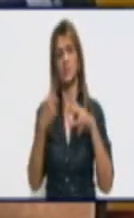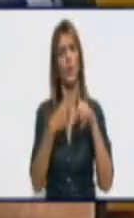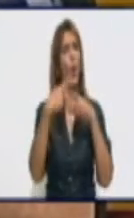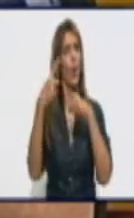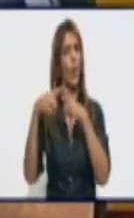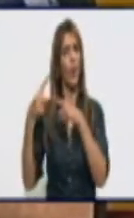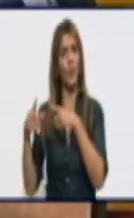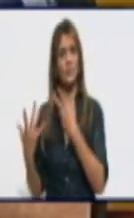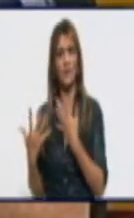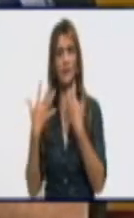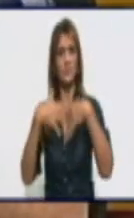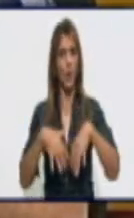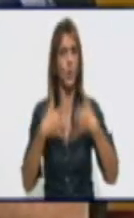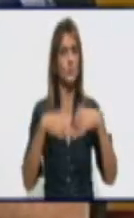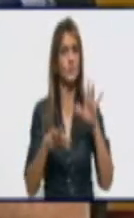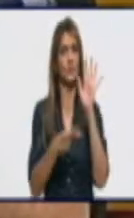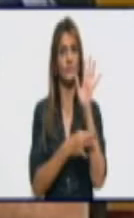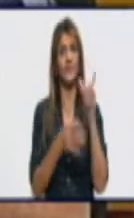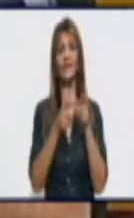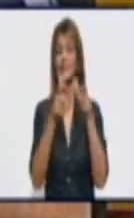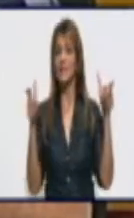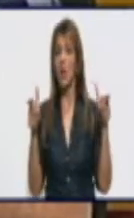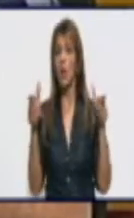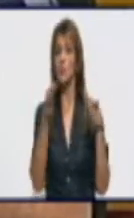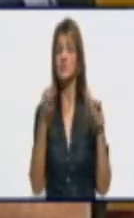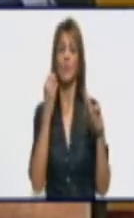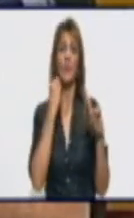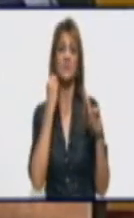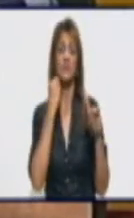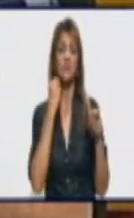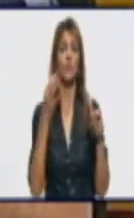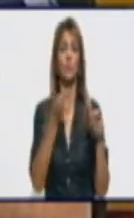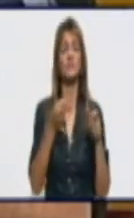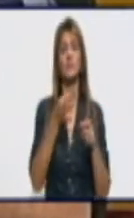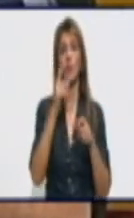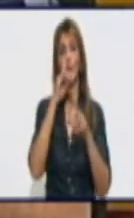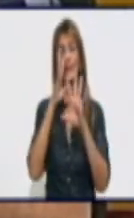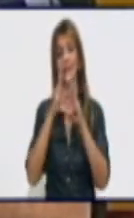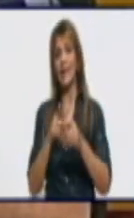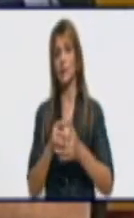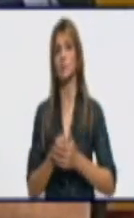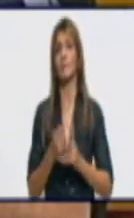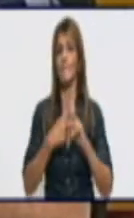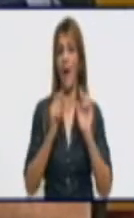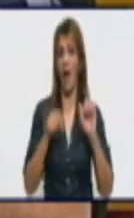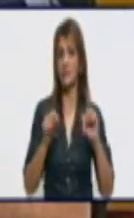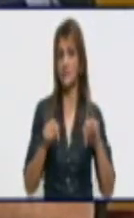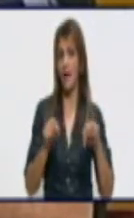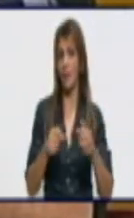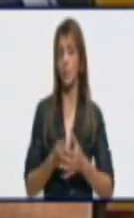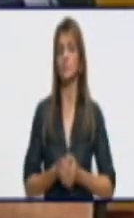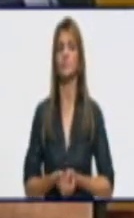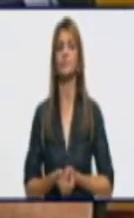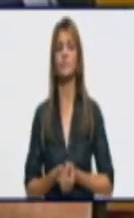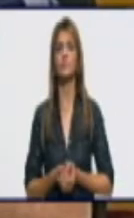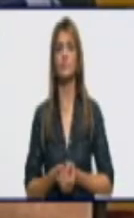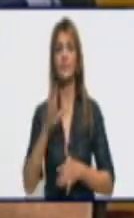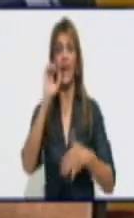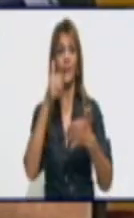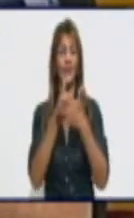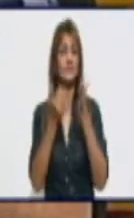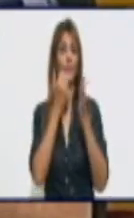La intención es extender eso a Manzanillo y Niquero. Estamos empezando para tomar las experiencias progresivas en Bayamo, que es el combinado más fuerte que tenemos.